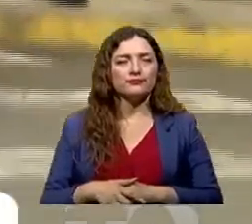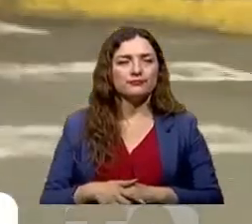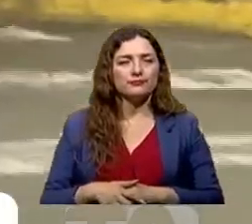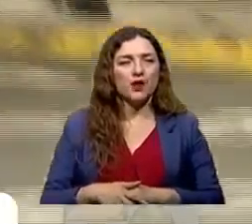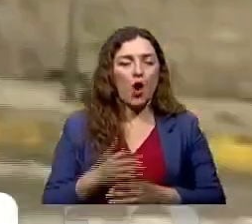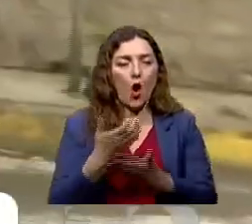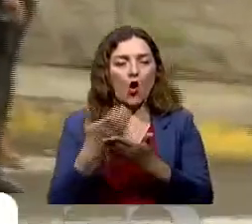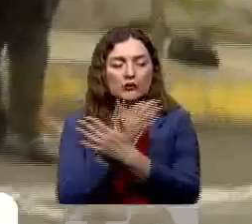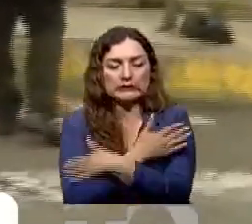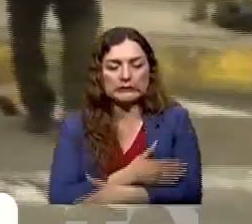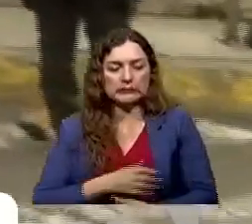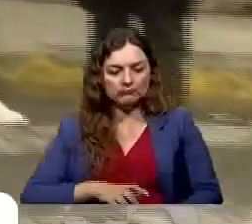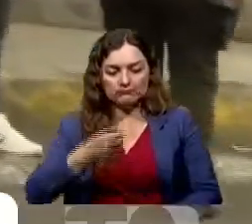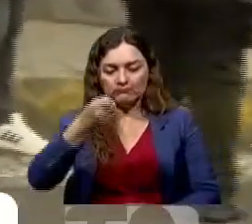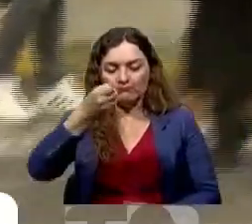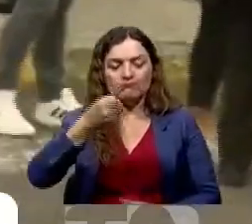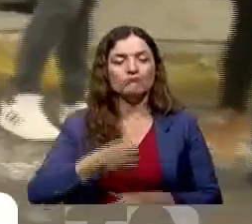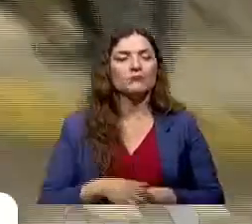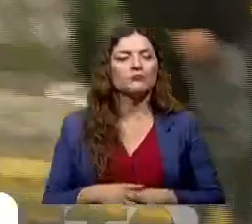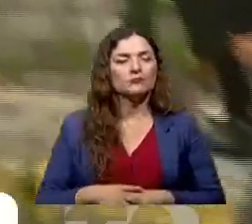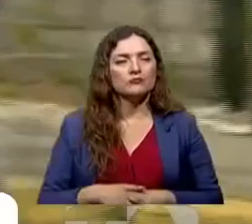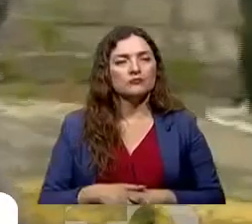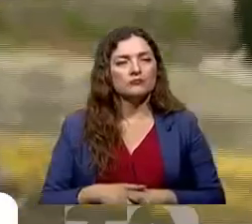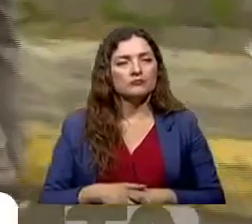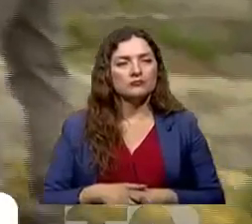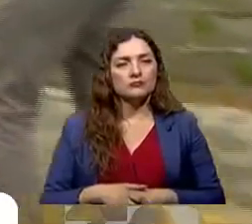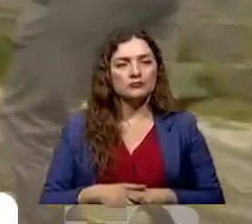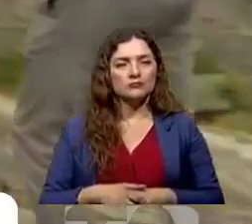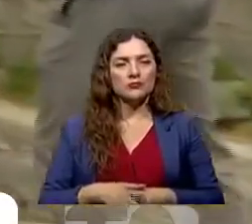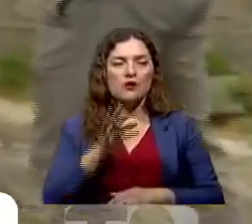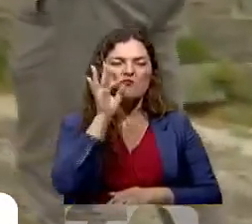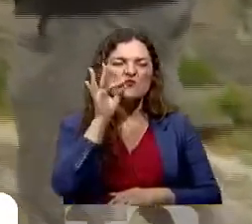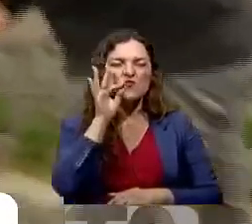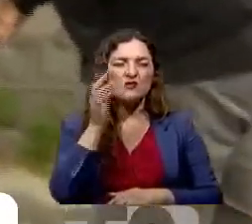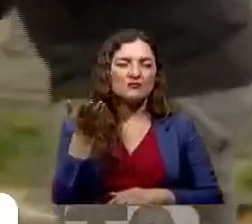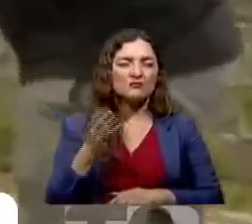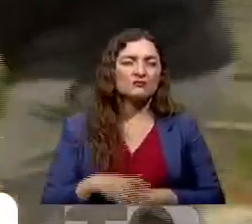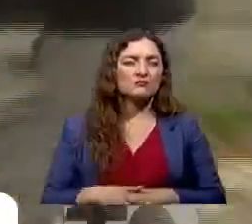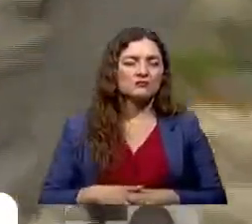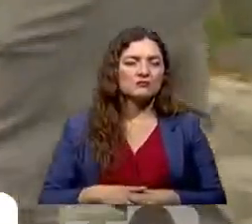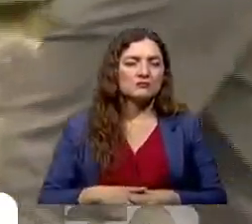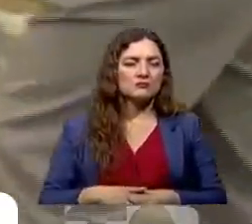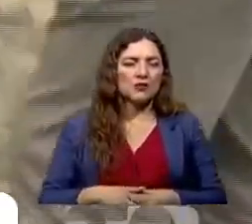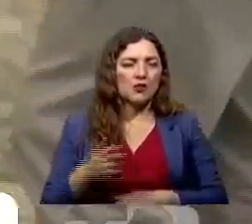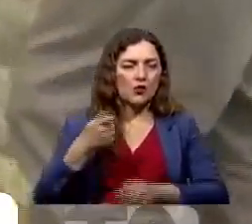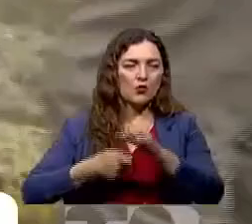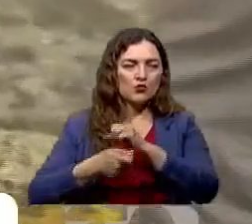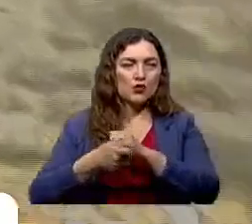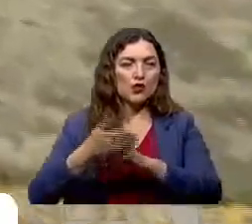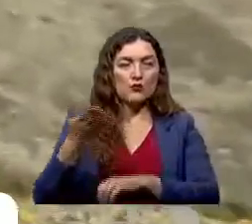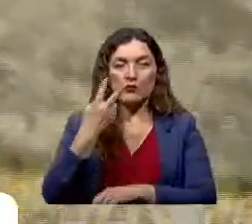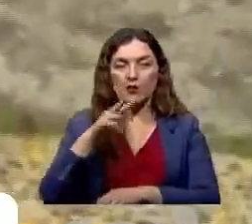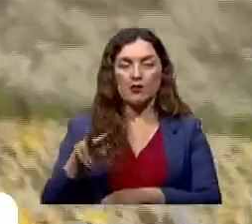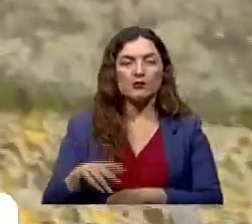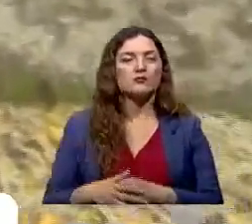estas cosas que ellos tenían y cargaban. Estamos viendo pipas, ¿qué más estamos viendo? También objetos cortopunzantes ya que han sacado,